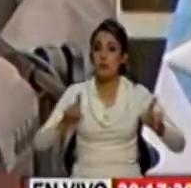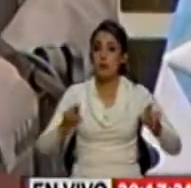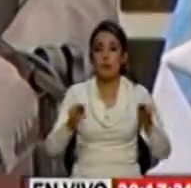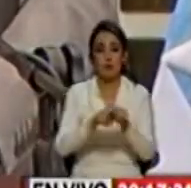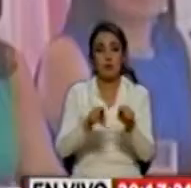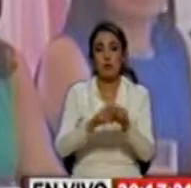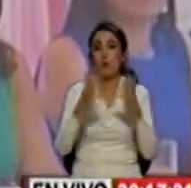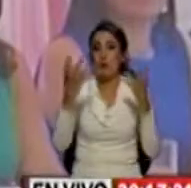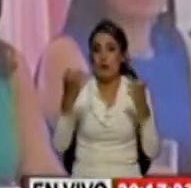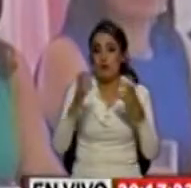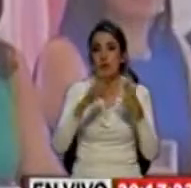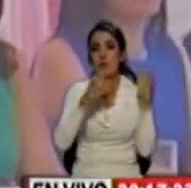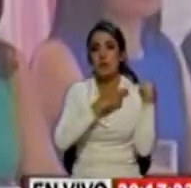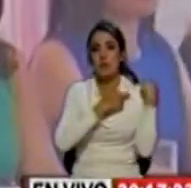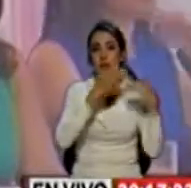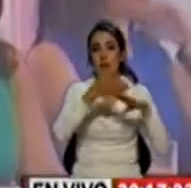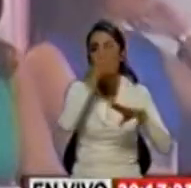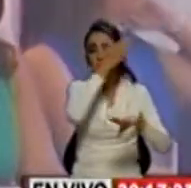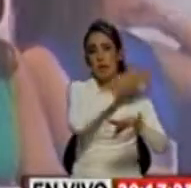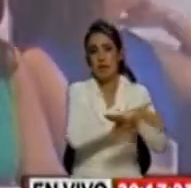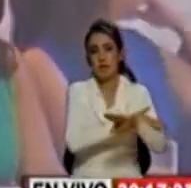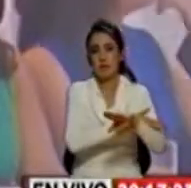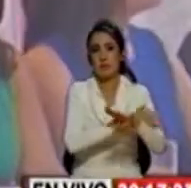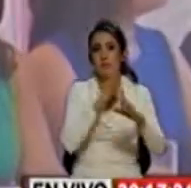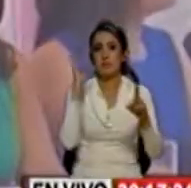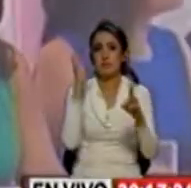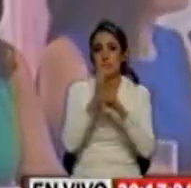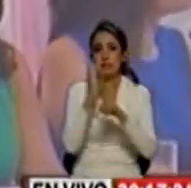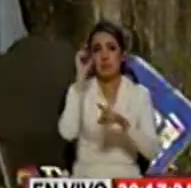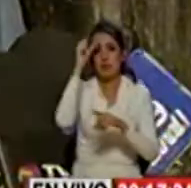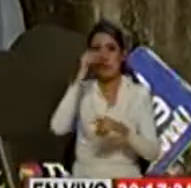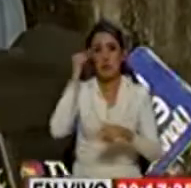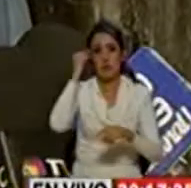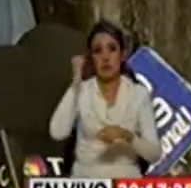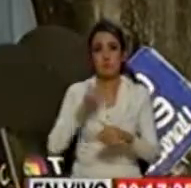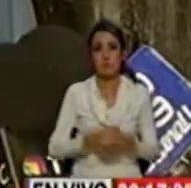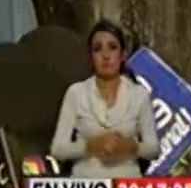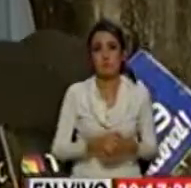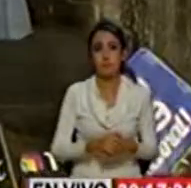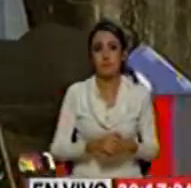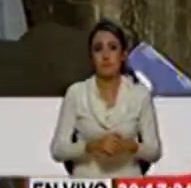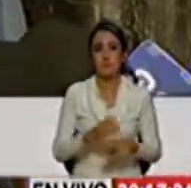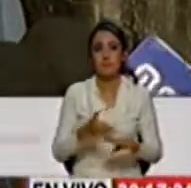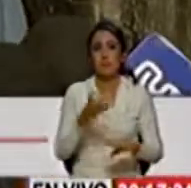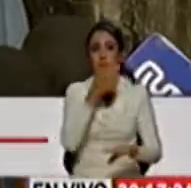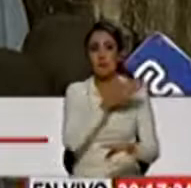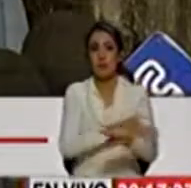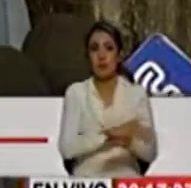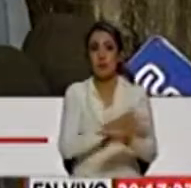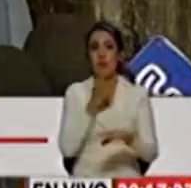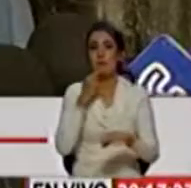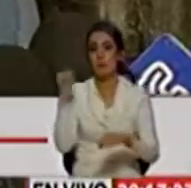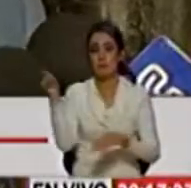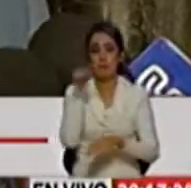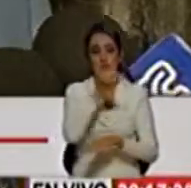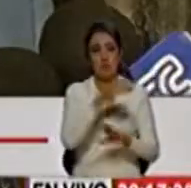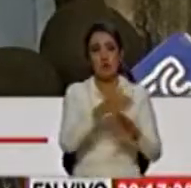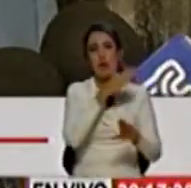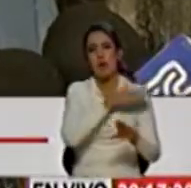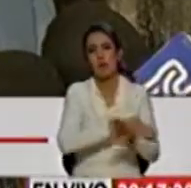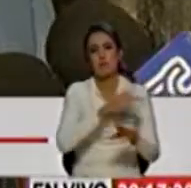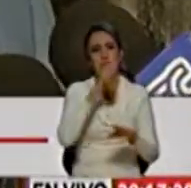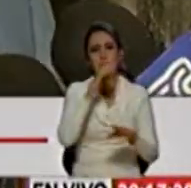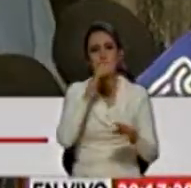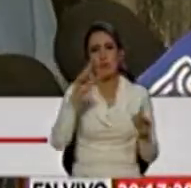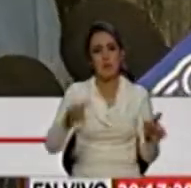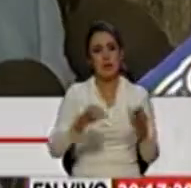que correspondía desde la óptica de quienes fueron críticos del gobierno anterior. Recién anoche fue trasladado a donde debió haber estado desde el primer día